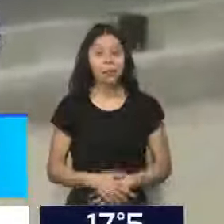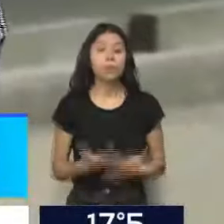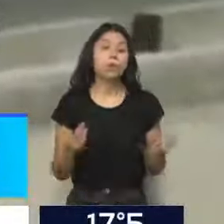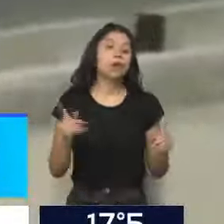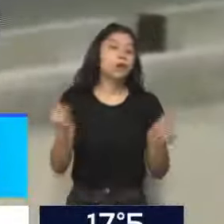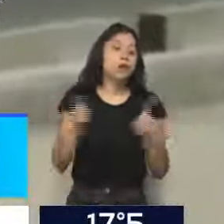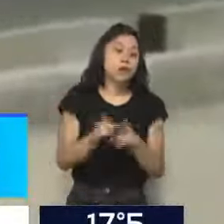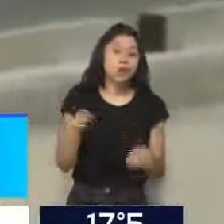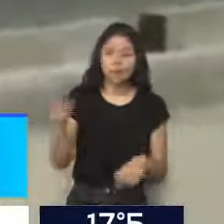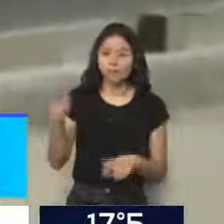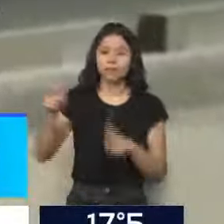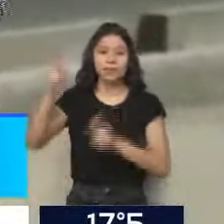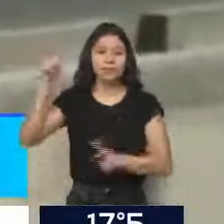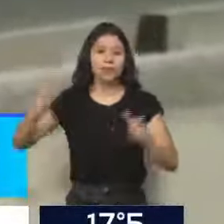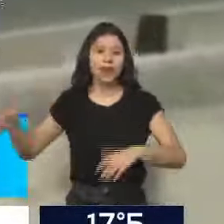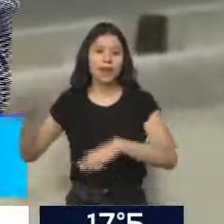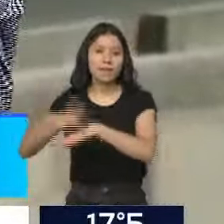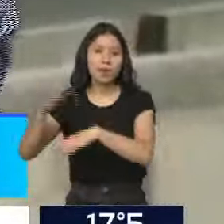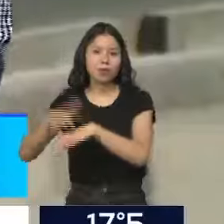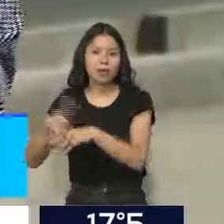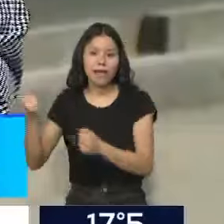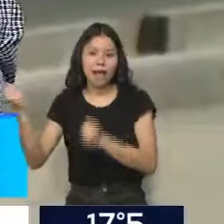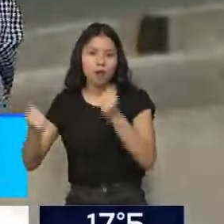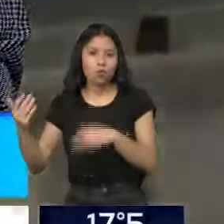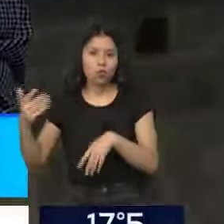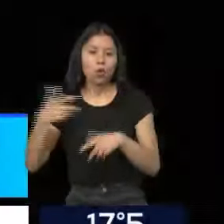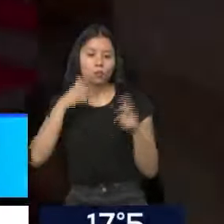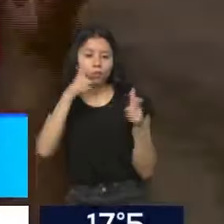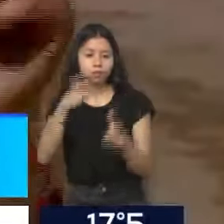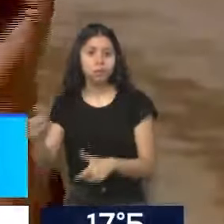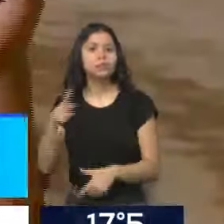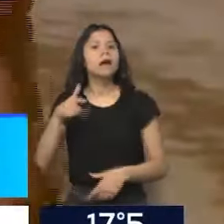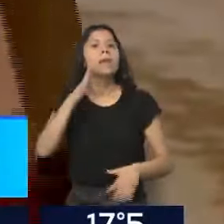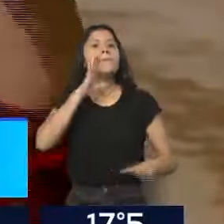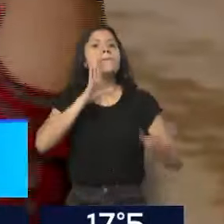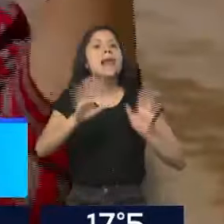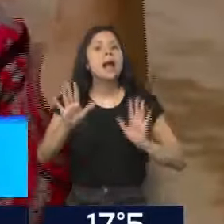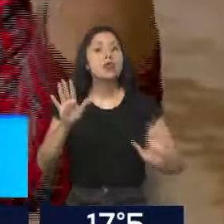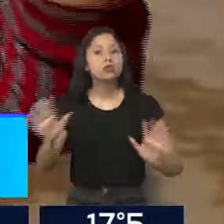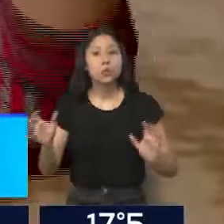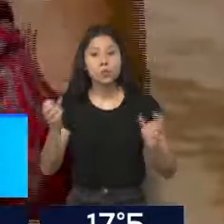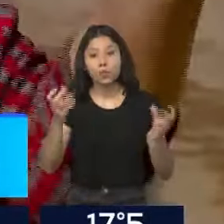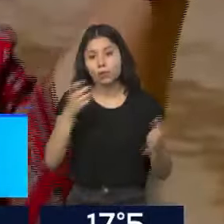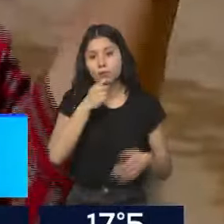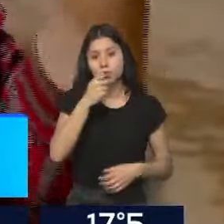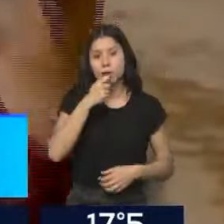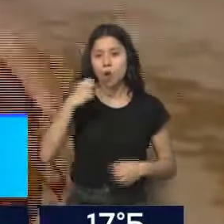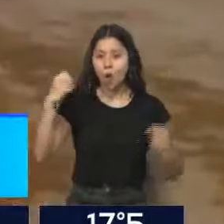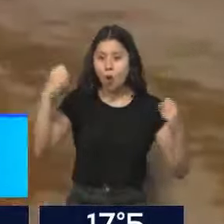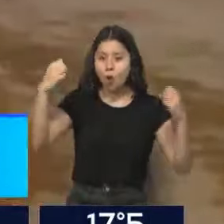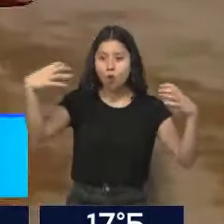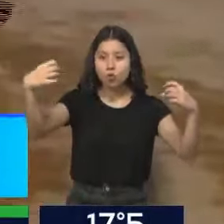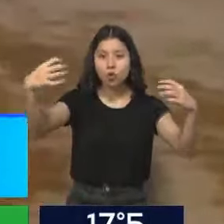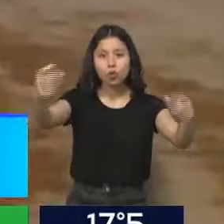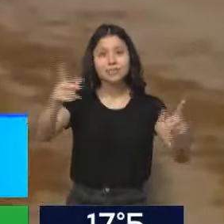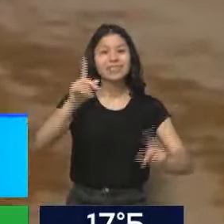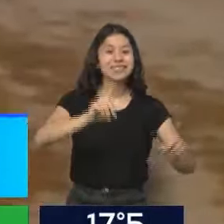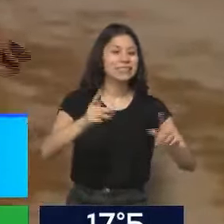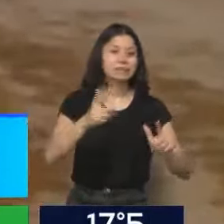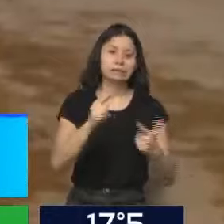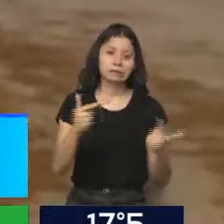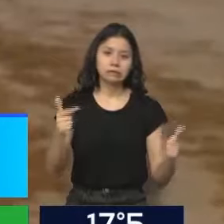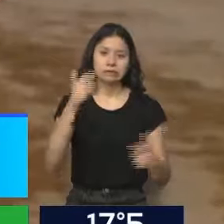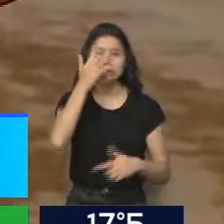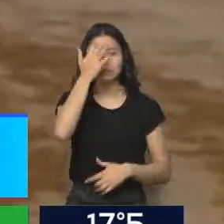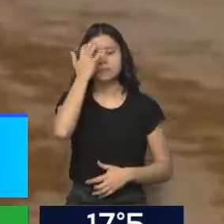con precaución porque algunas zonas no tienen el alumbrado público. Antes estaba para que pasaran los autos y los